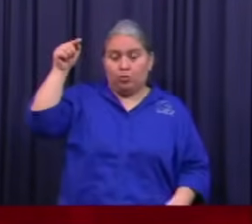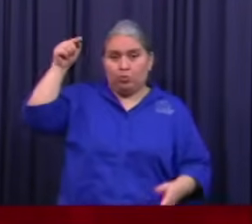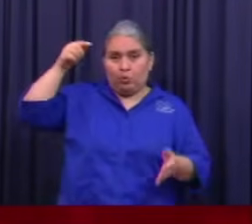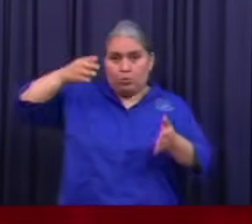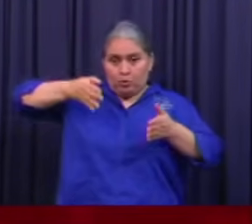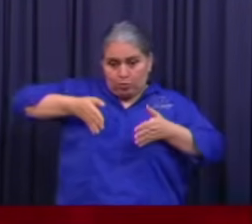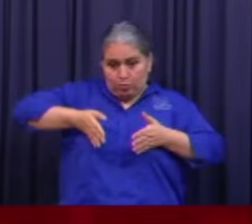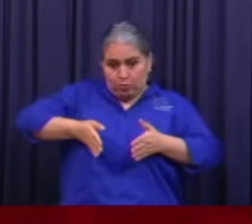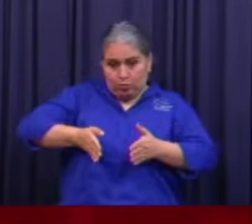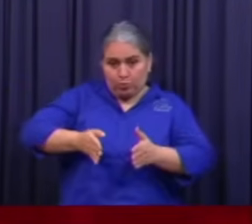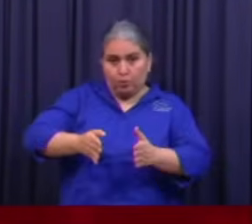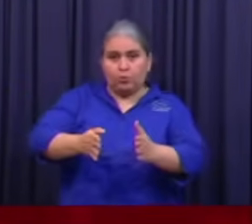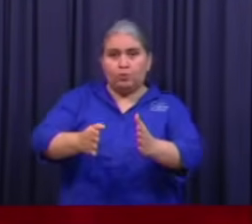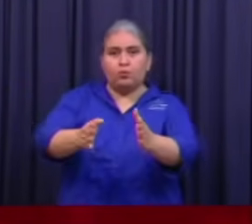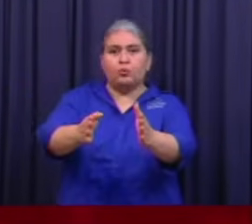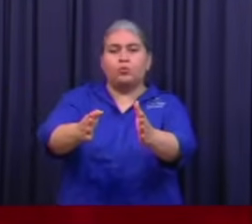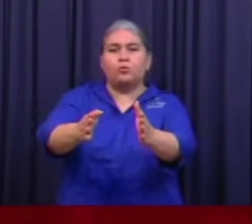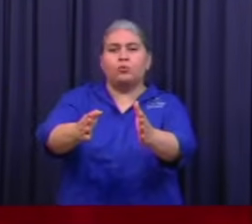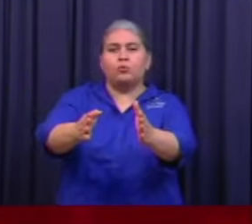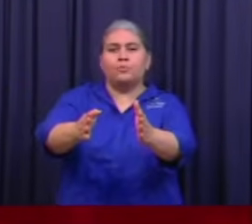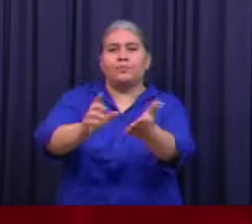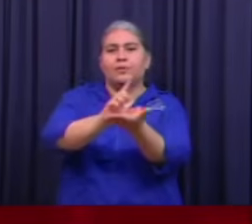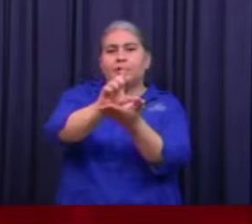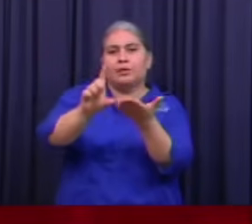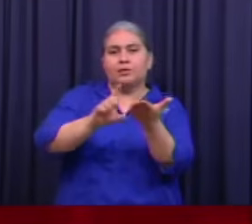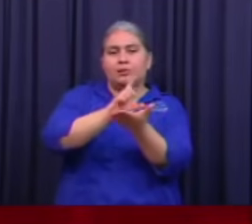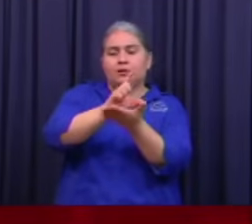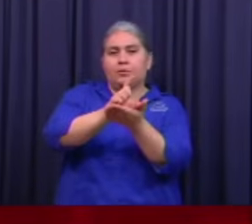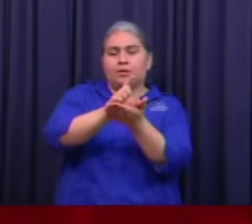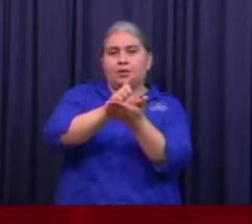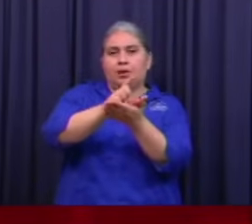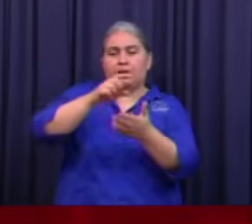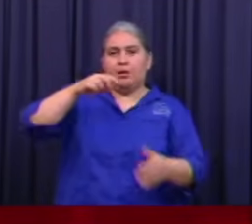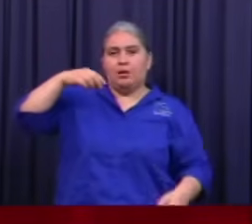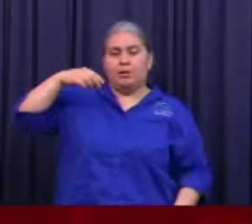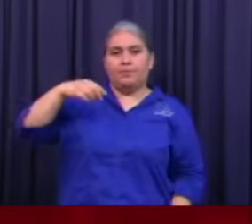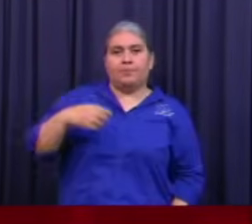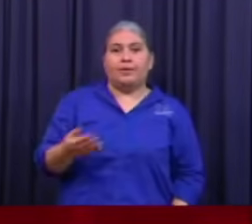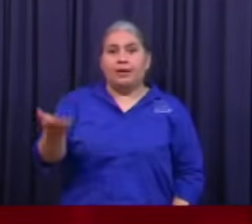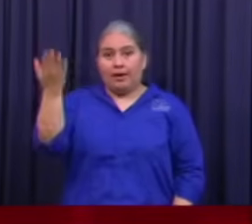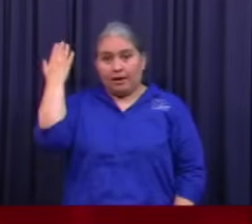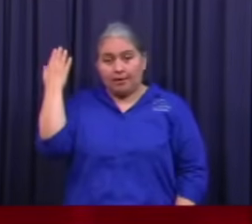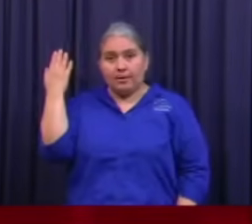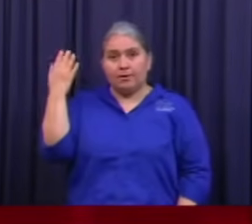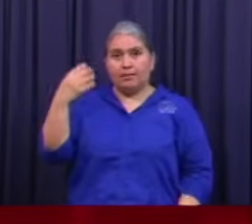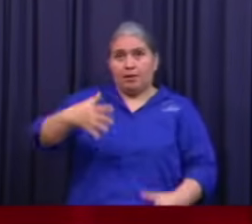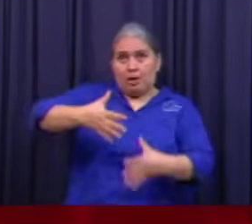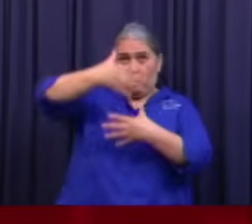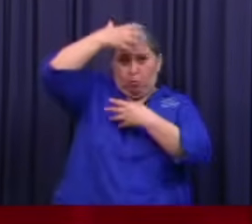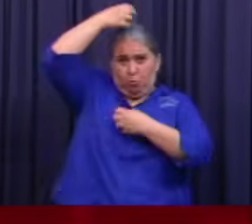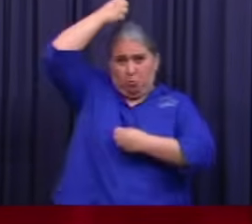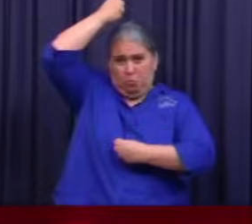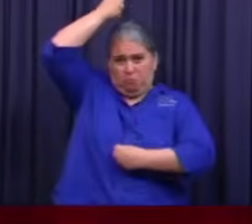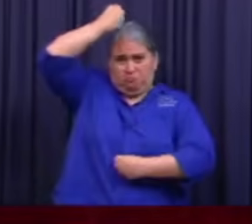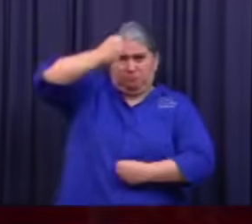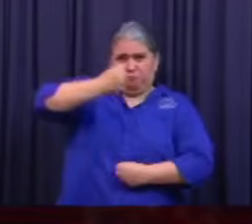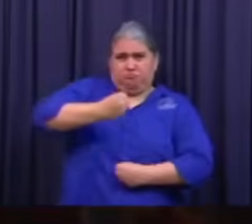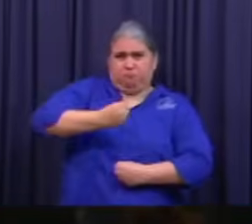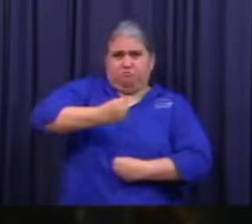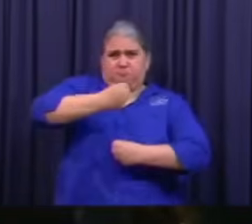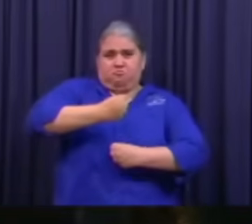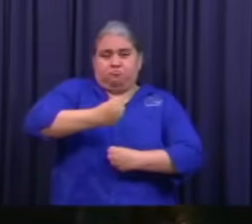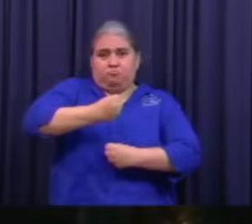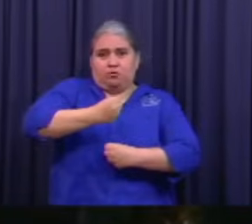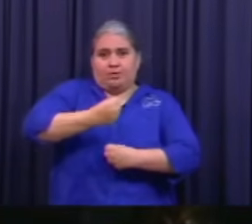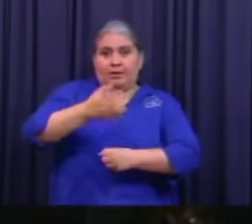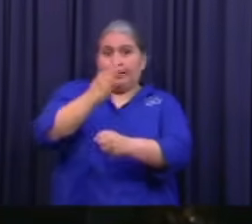ciudad Mire qué tremendo antes de que pasen los verdugos pasa